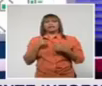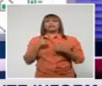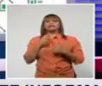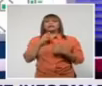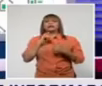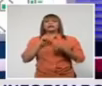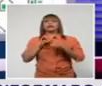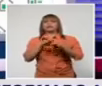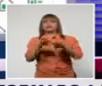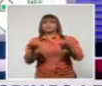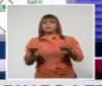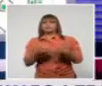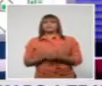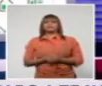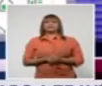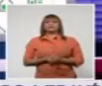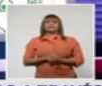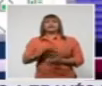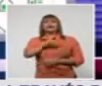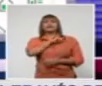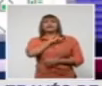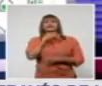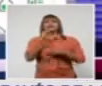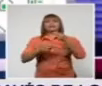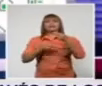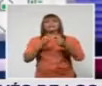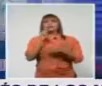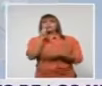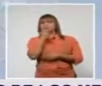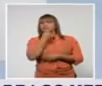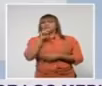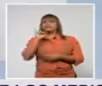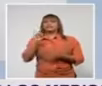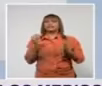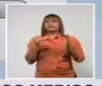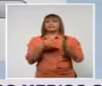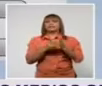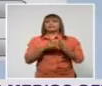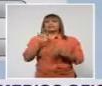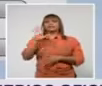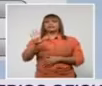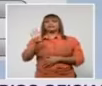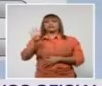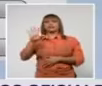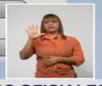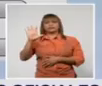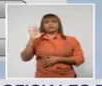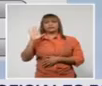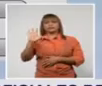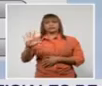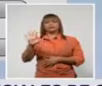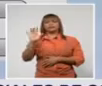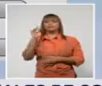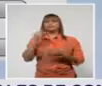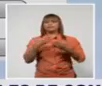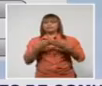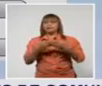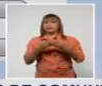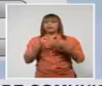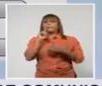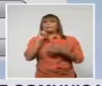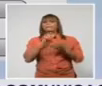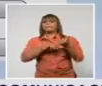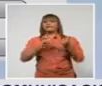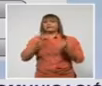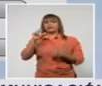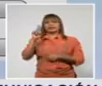Salud Pública. En la jornada de ayer se procesaron un total de 7,545 muestras mediante estudios de PCR en tiempo